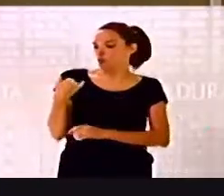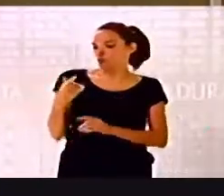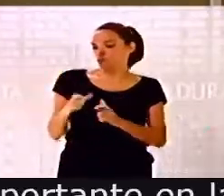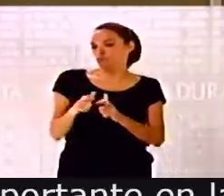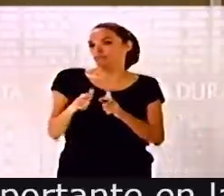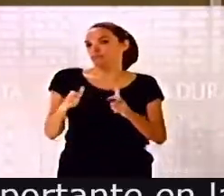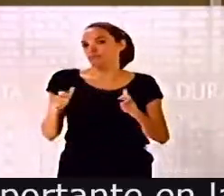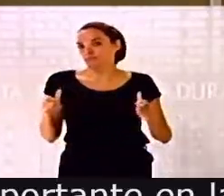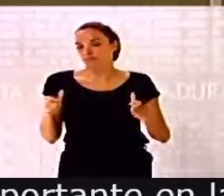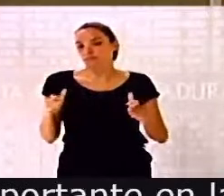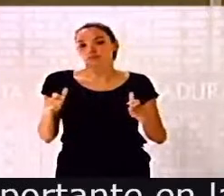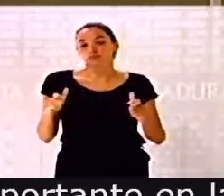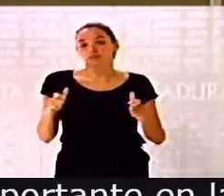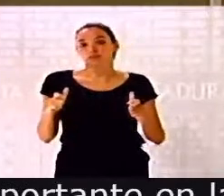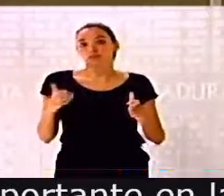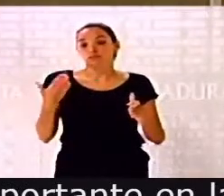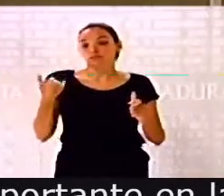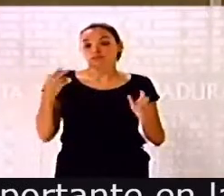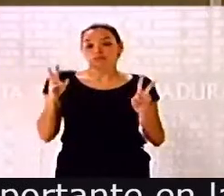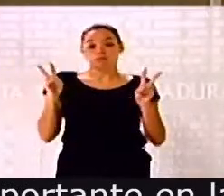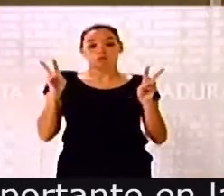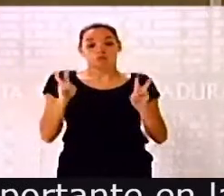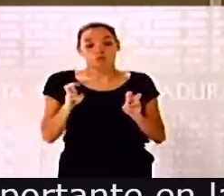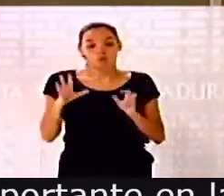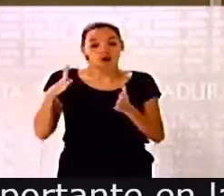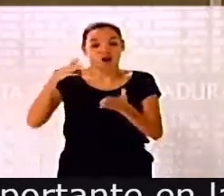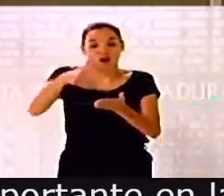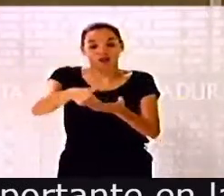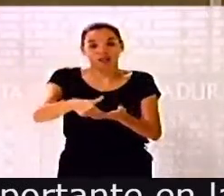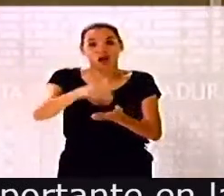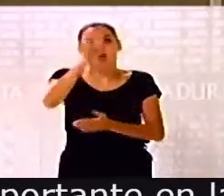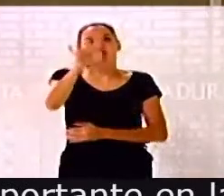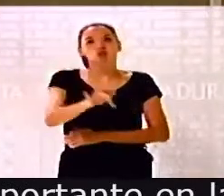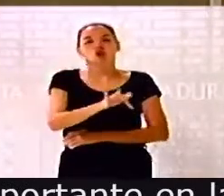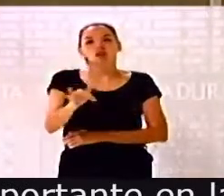hemos realizado, desde que comenzó esto, un total de